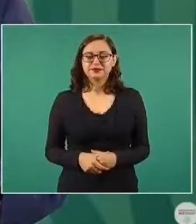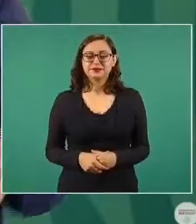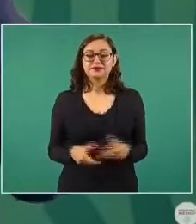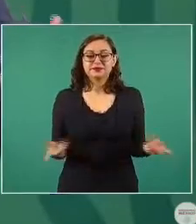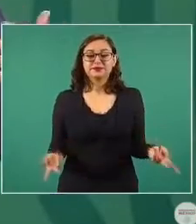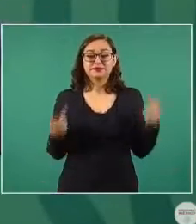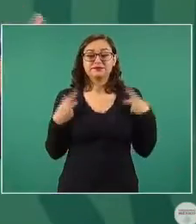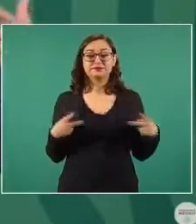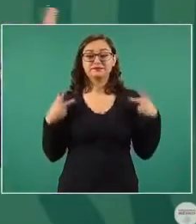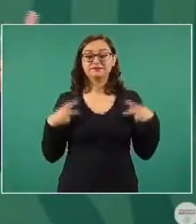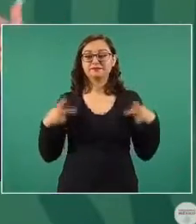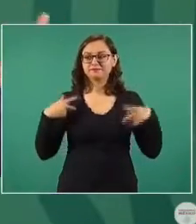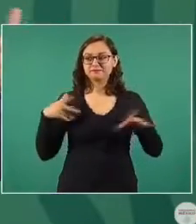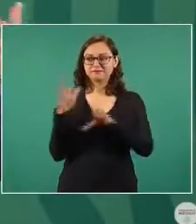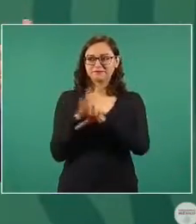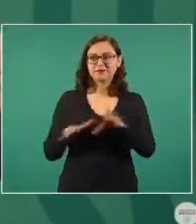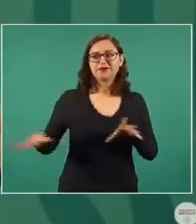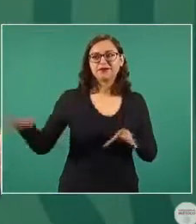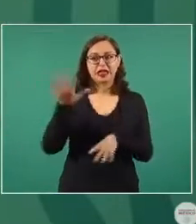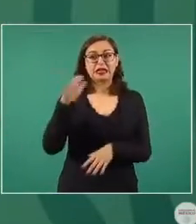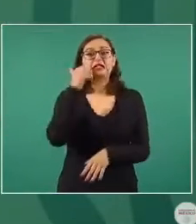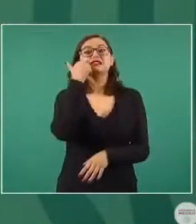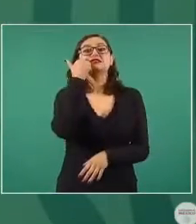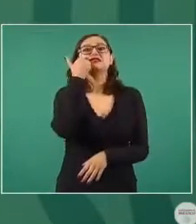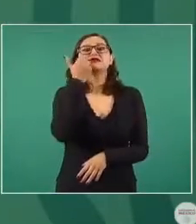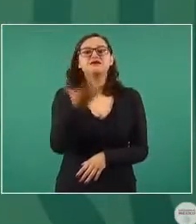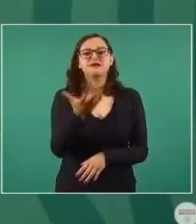porque la gente quiere saber